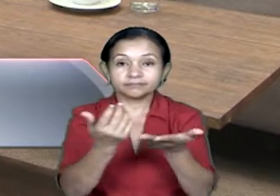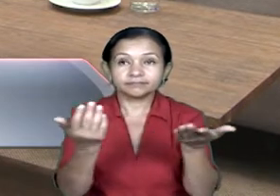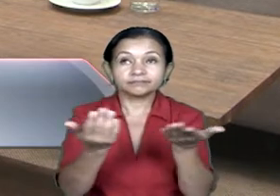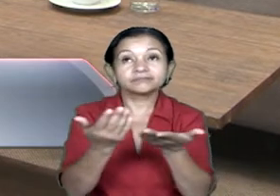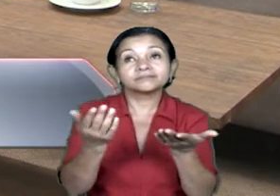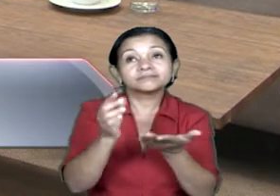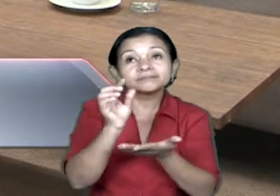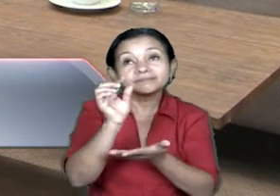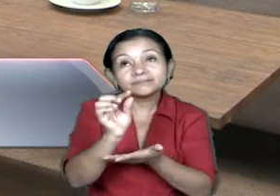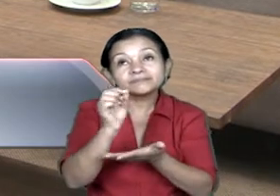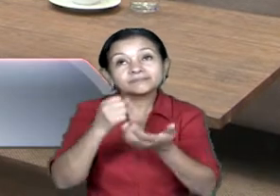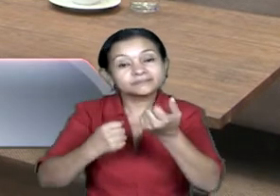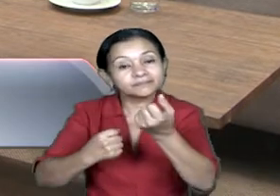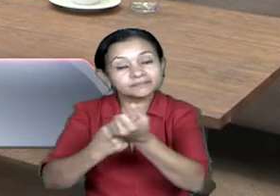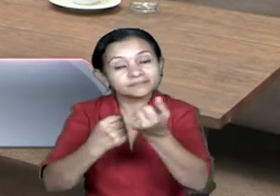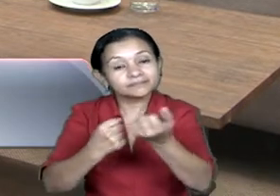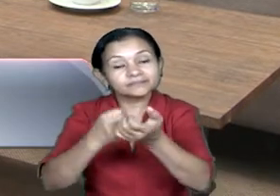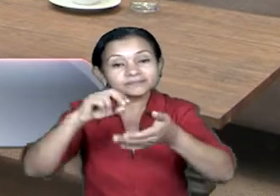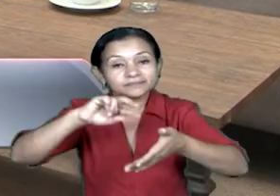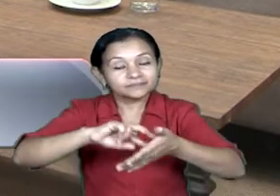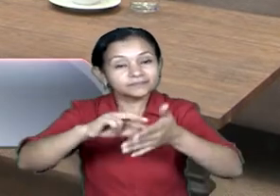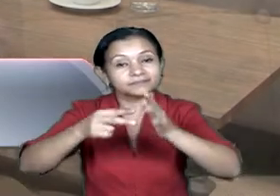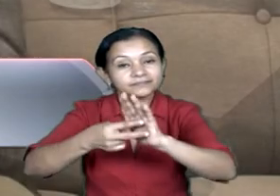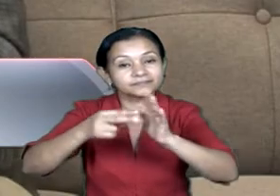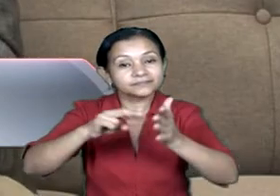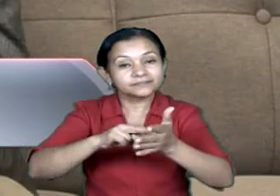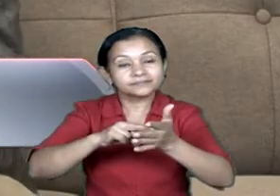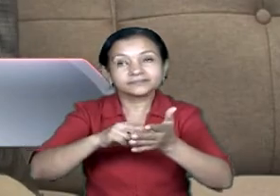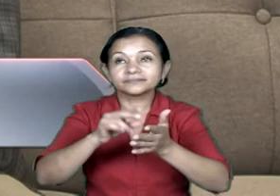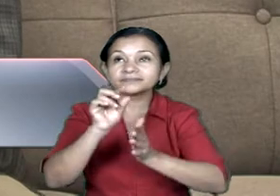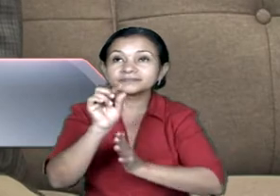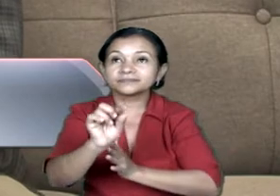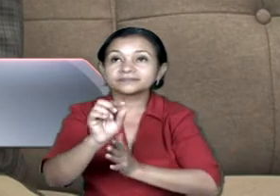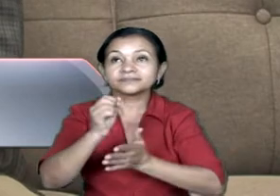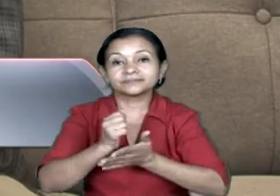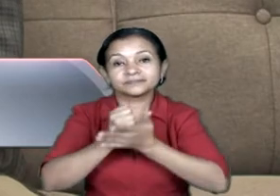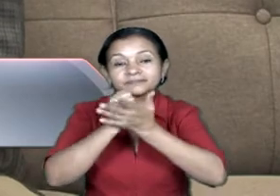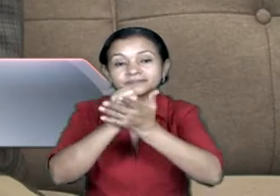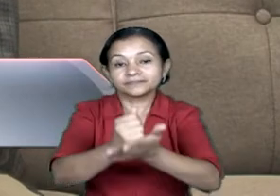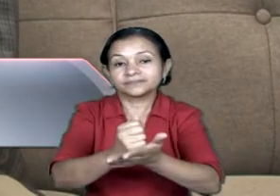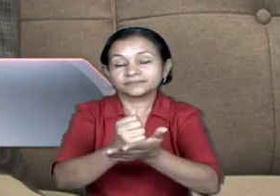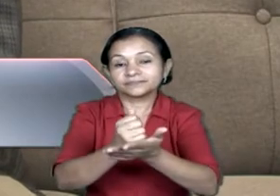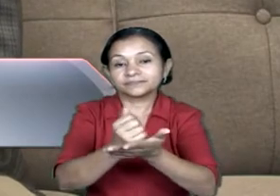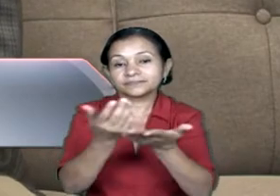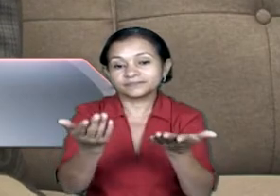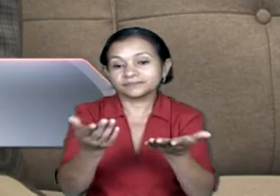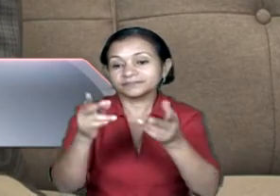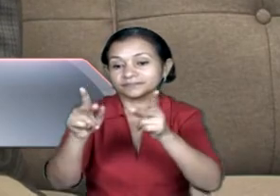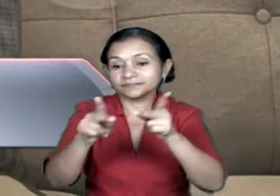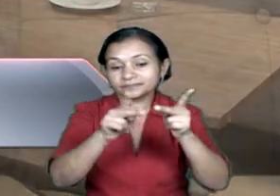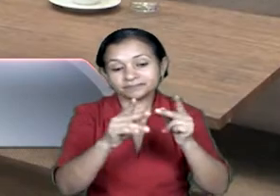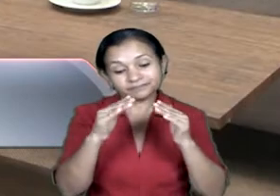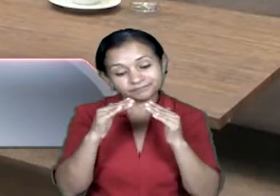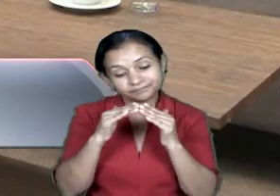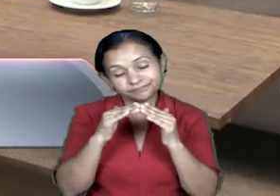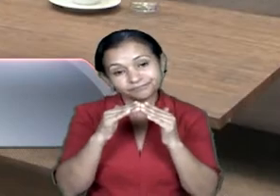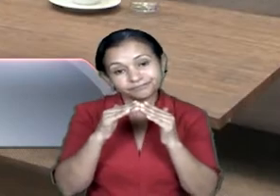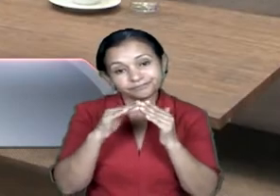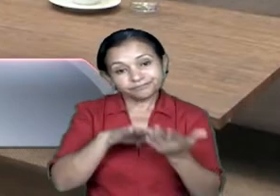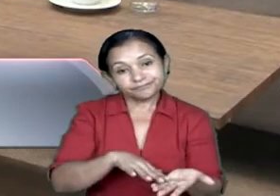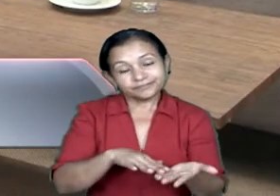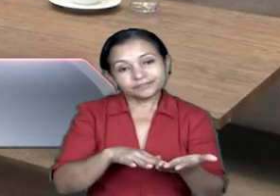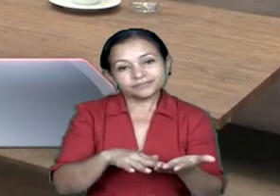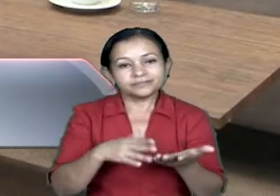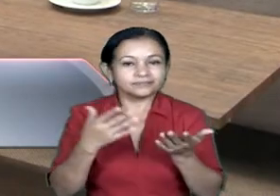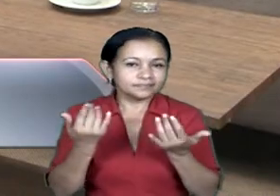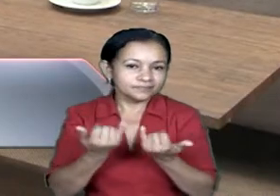un granito de arena, ¿no? En ese sentido, para aliviar un poco, ¿no? A los damnificados. Muy solidario